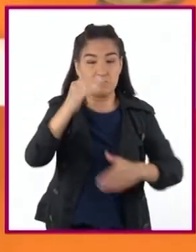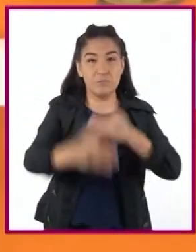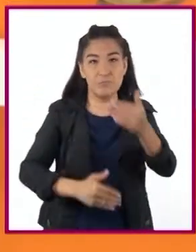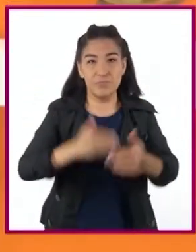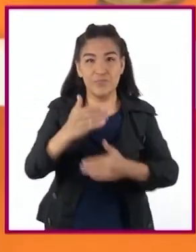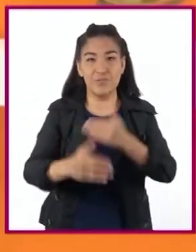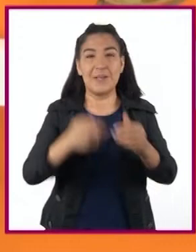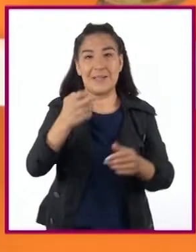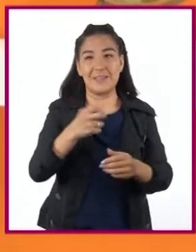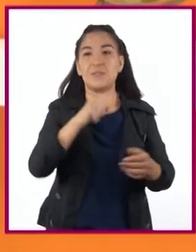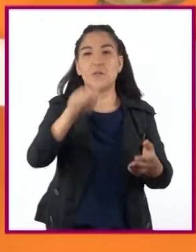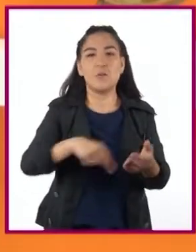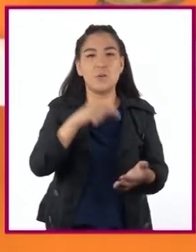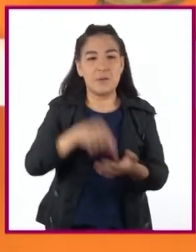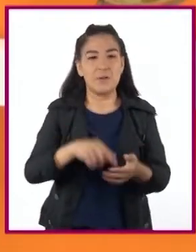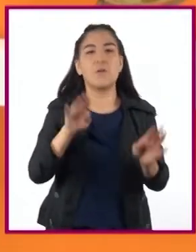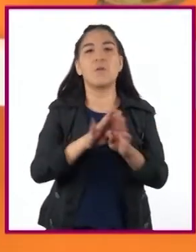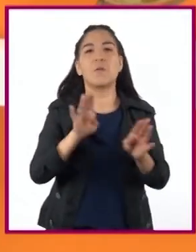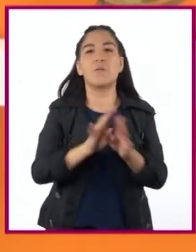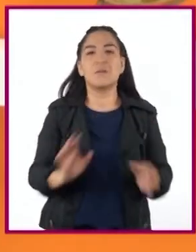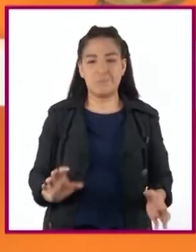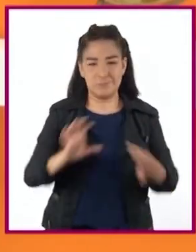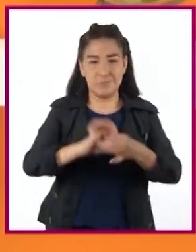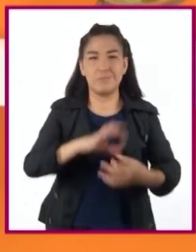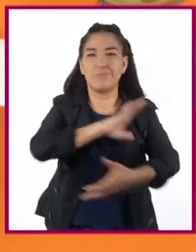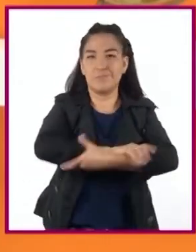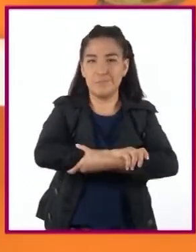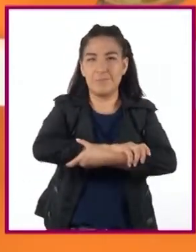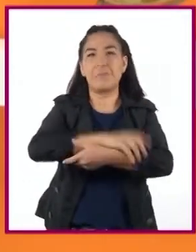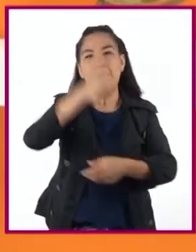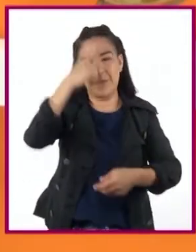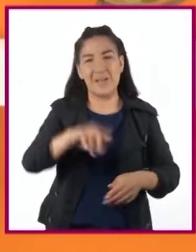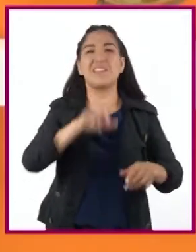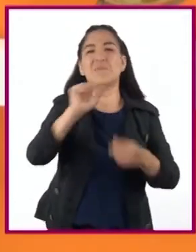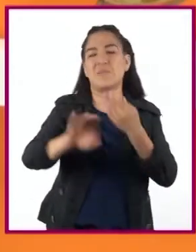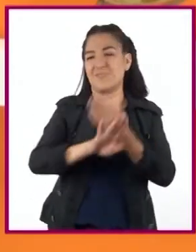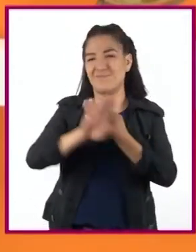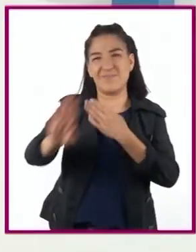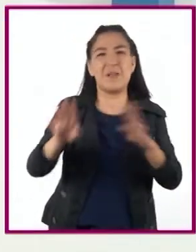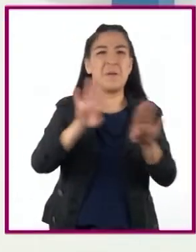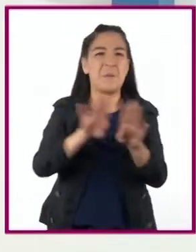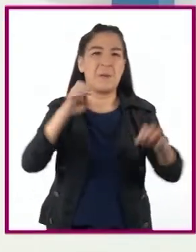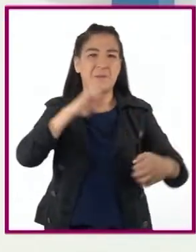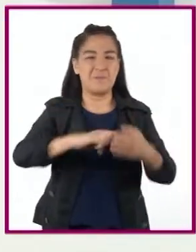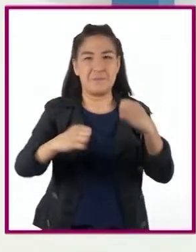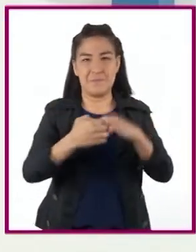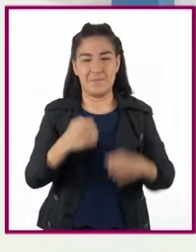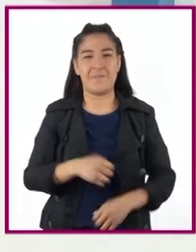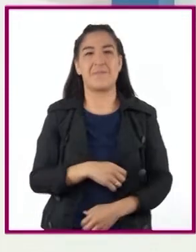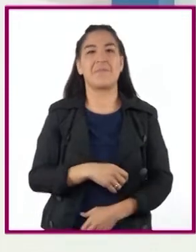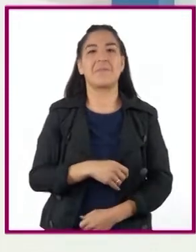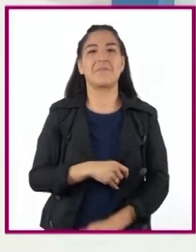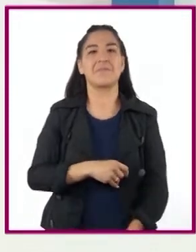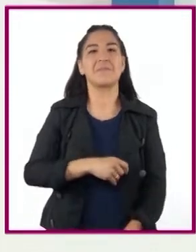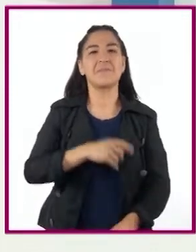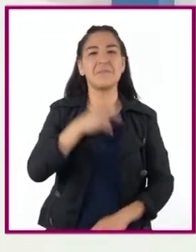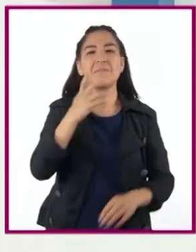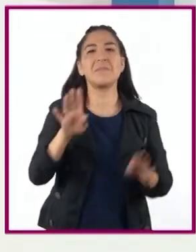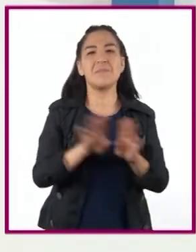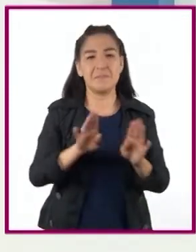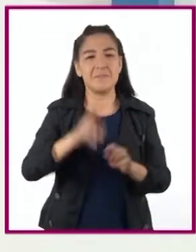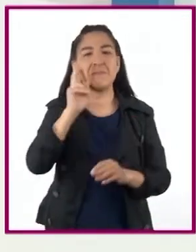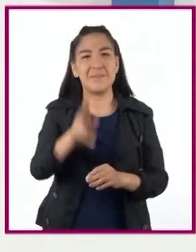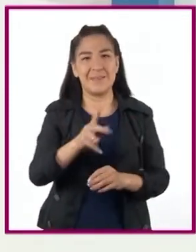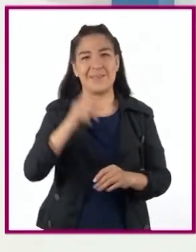la posibilidad de crear alianzas o construir enemistades según la conveniencia del momento. La Mesoamérica a la que llegaron